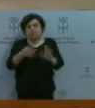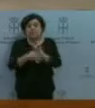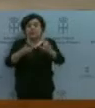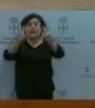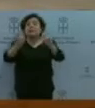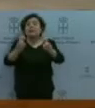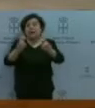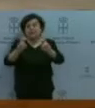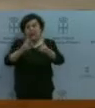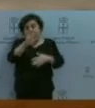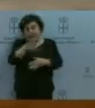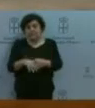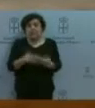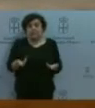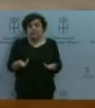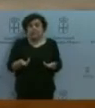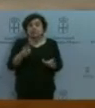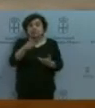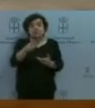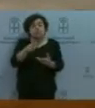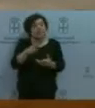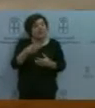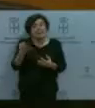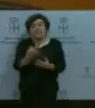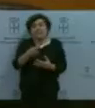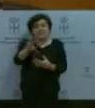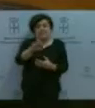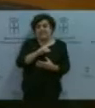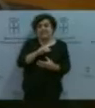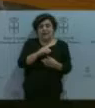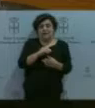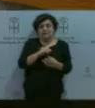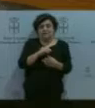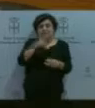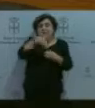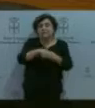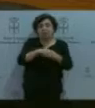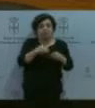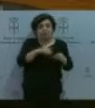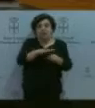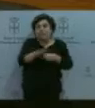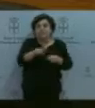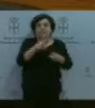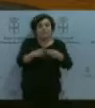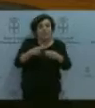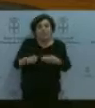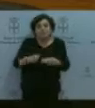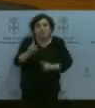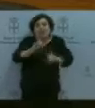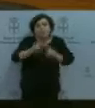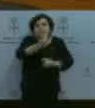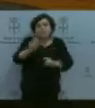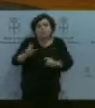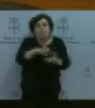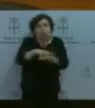entender políticamente que algunos tengamos algunas prevenciones, porque, por ejemplo, si se sustituye, y en la historia de la política, en fin,